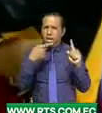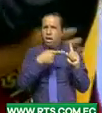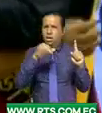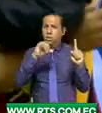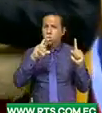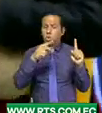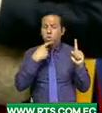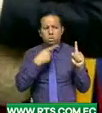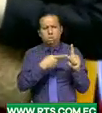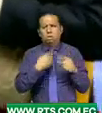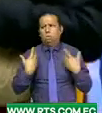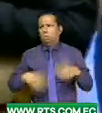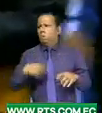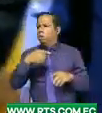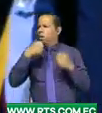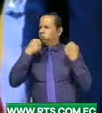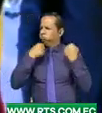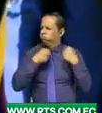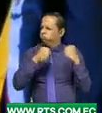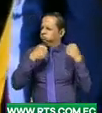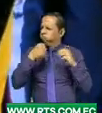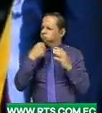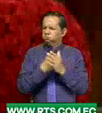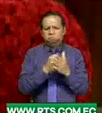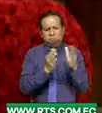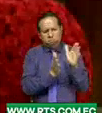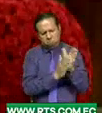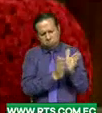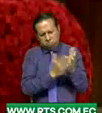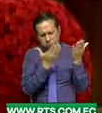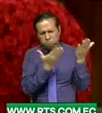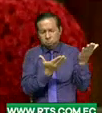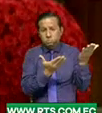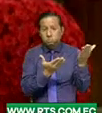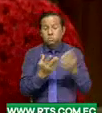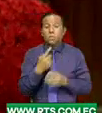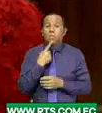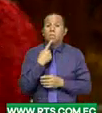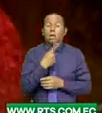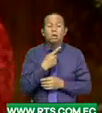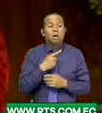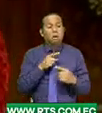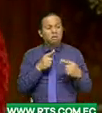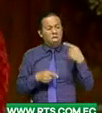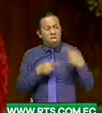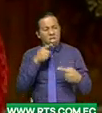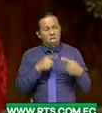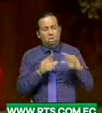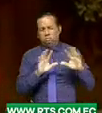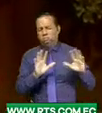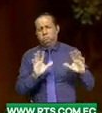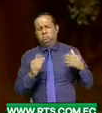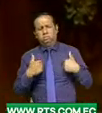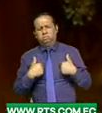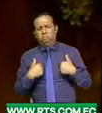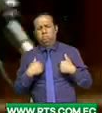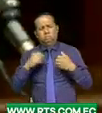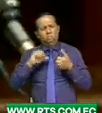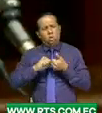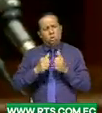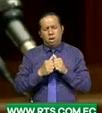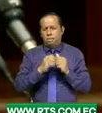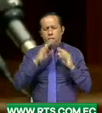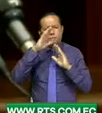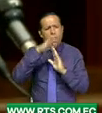y la aplaudió. Ambas autoridades plantearon dejar las disputas políticas entre los poderes del Estado.